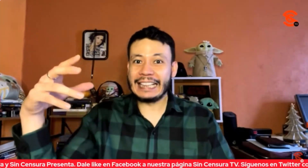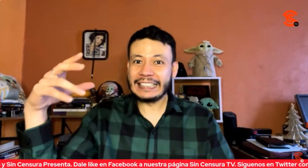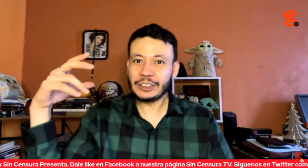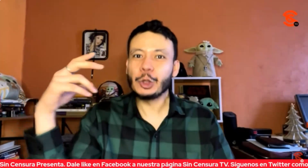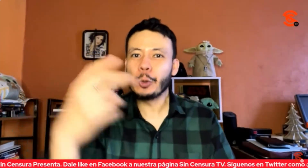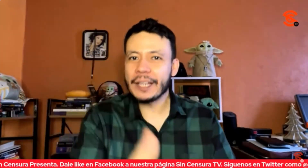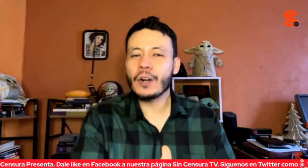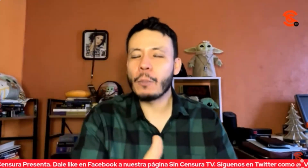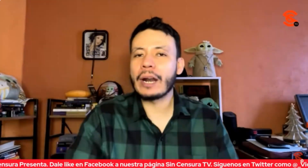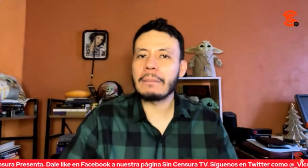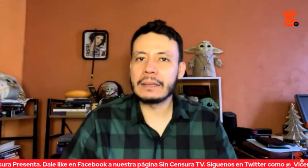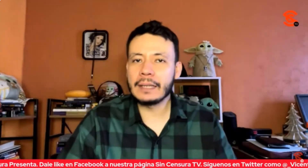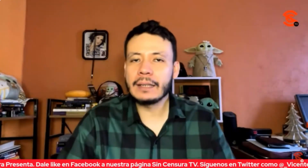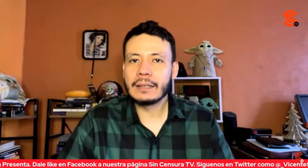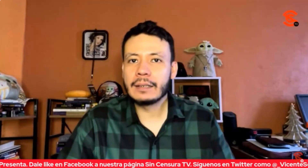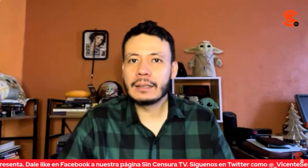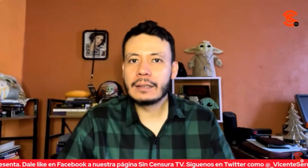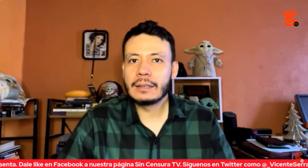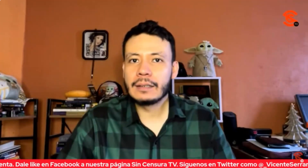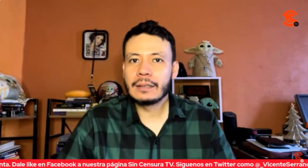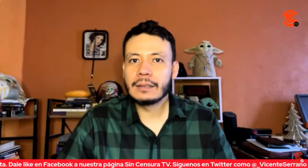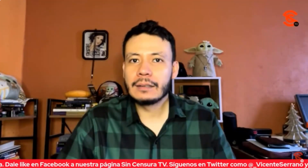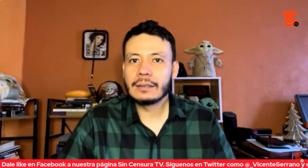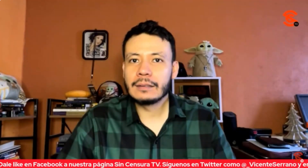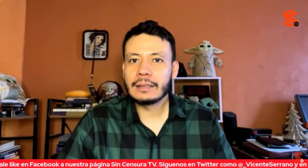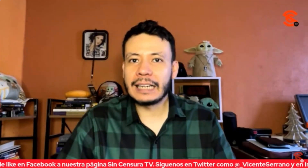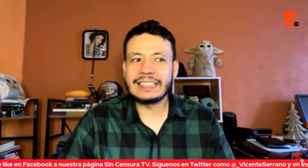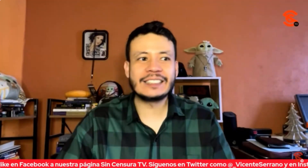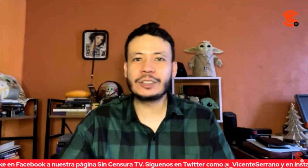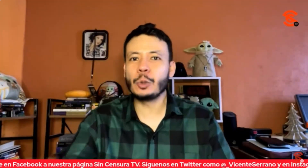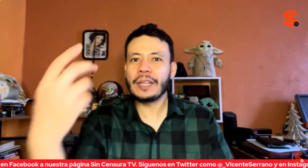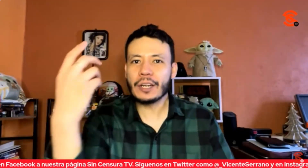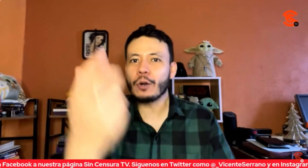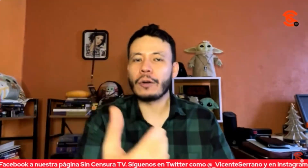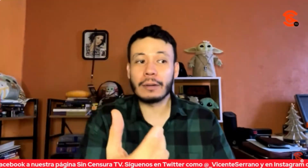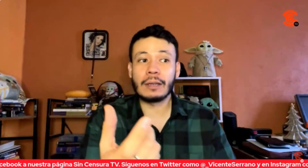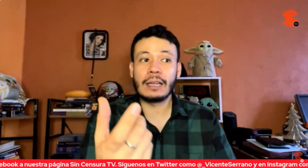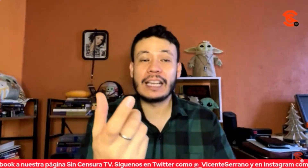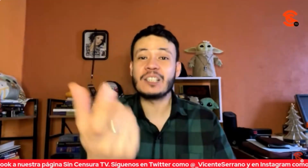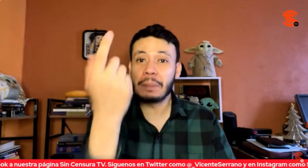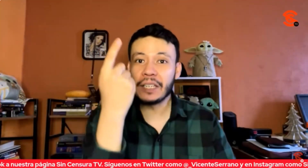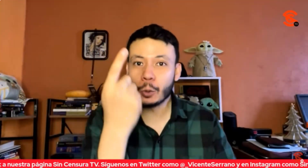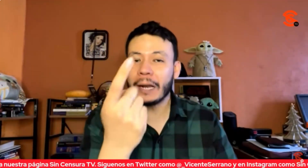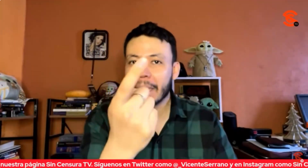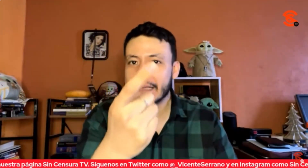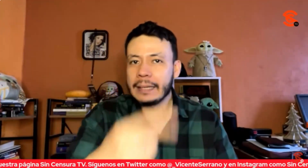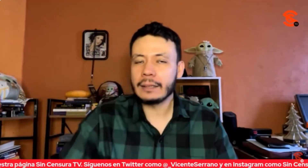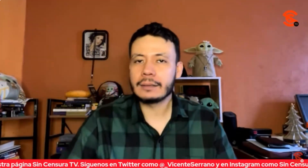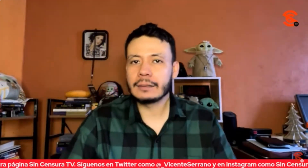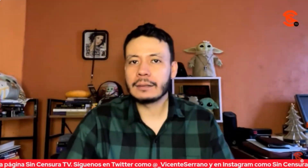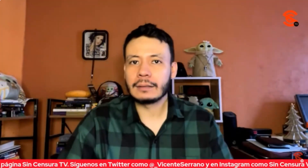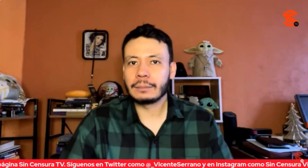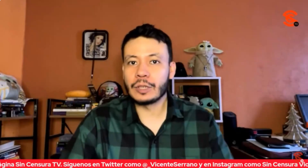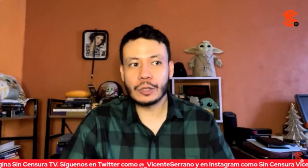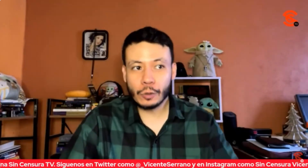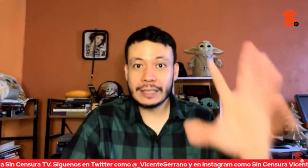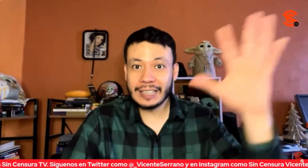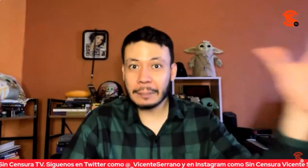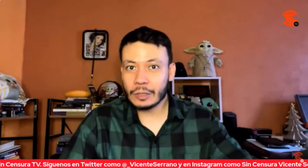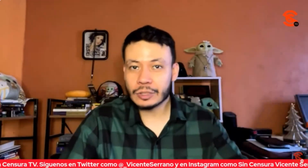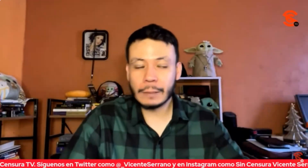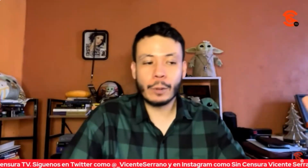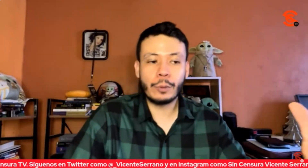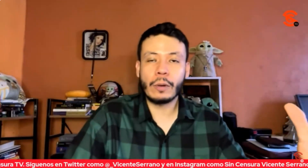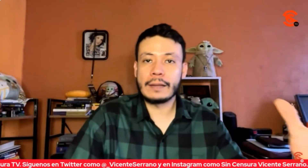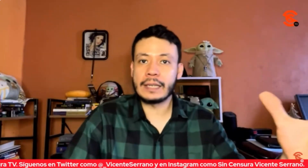Porque al destruirlo moralmente, al destruirlo espiritualmente, poniéndolo